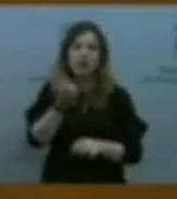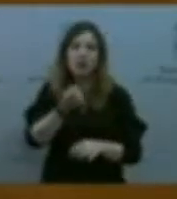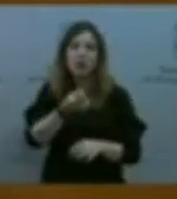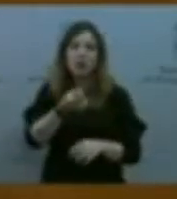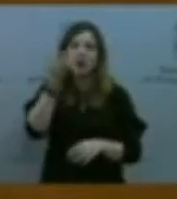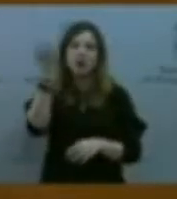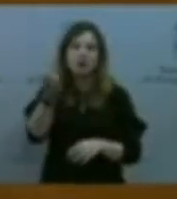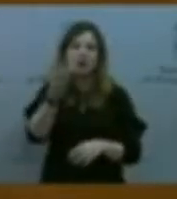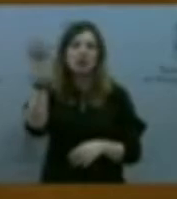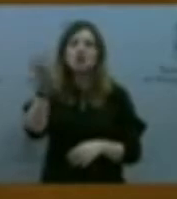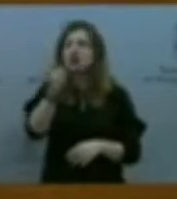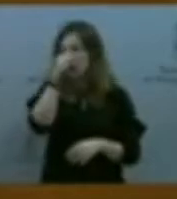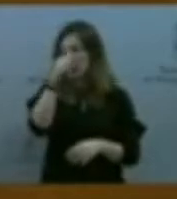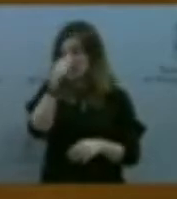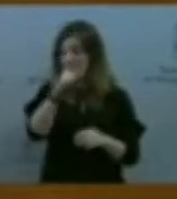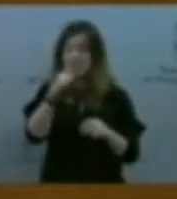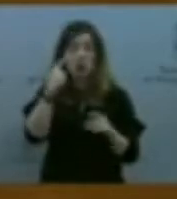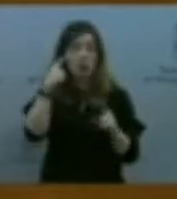a la gente.